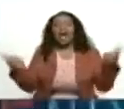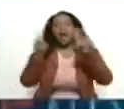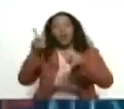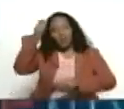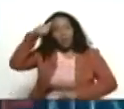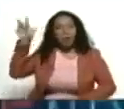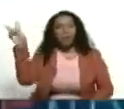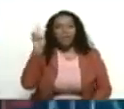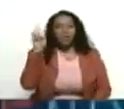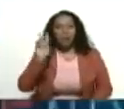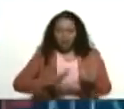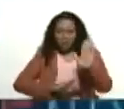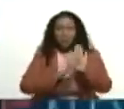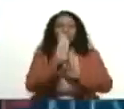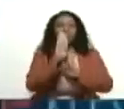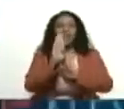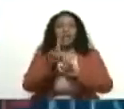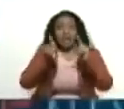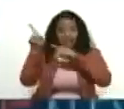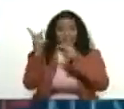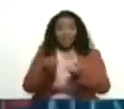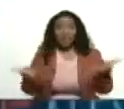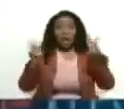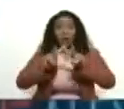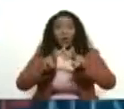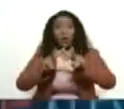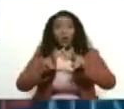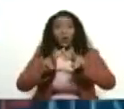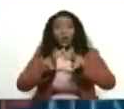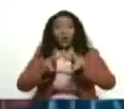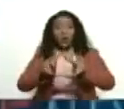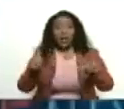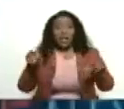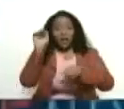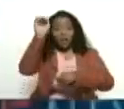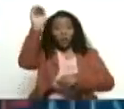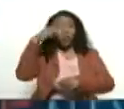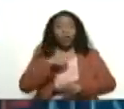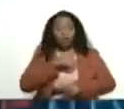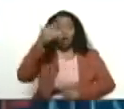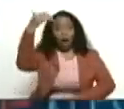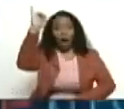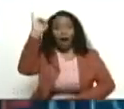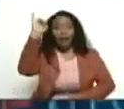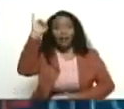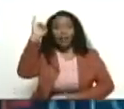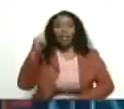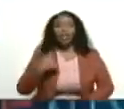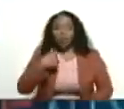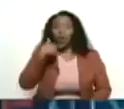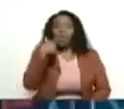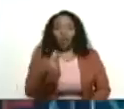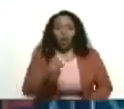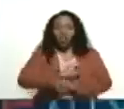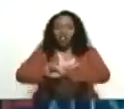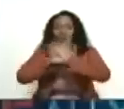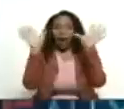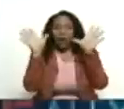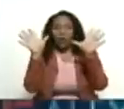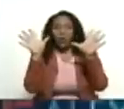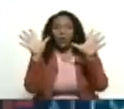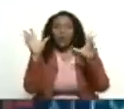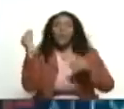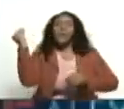de Venezuela. Y con esa valentía y con el futuro que tenemos por delante, les digo con certeza, mucho